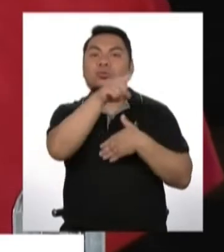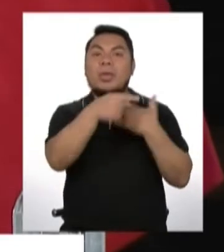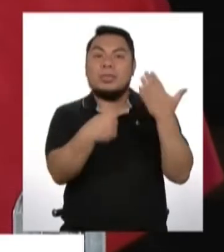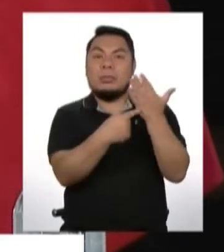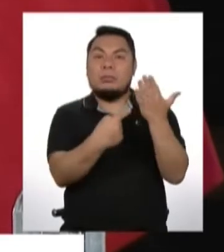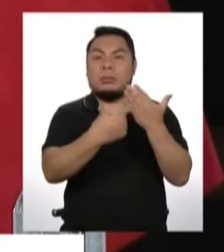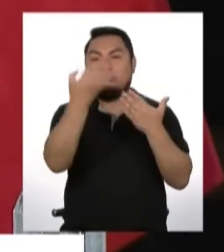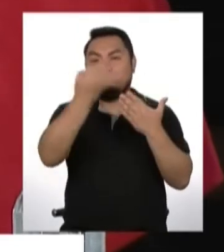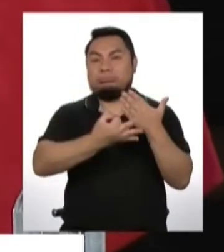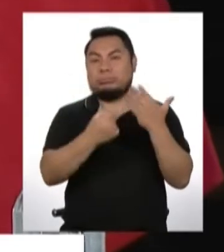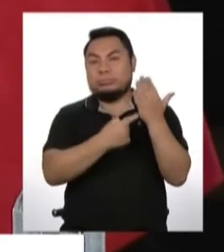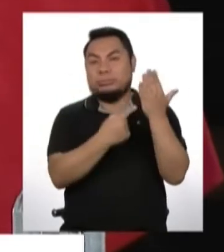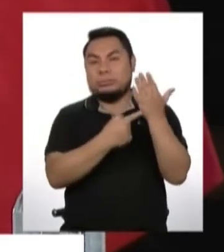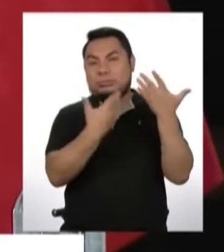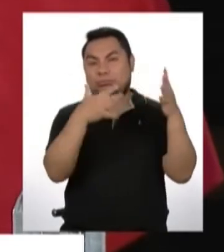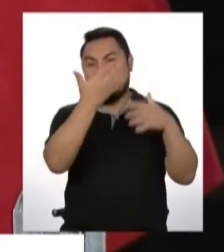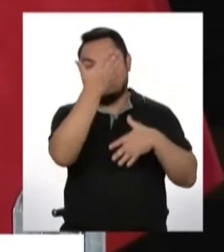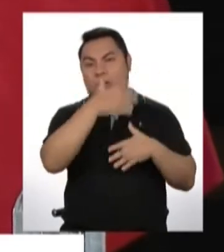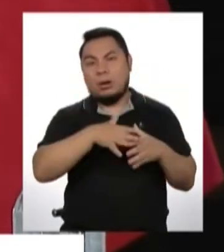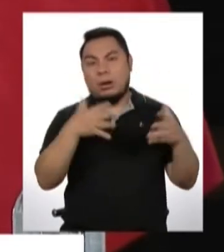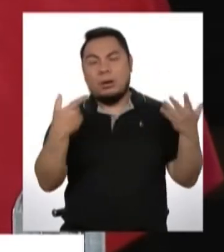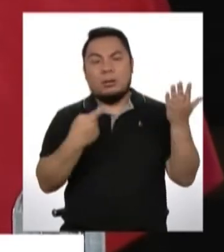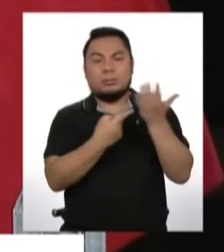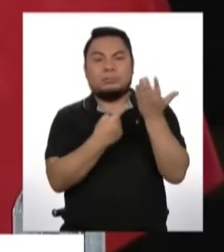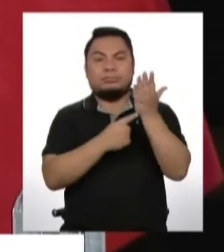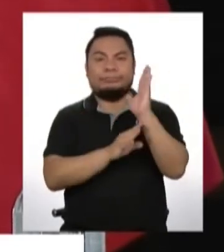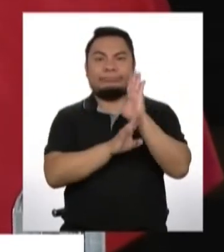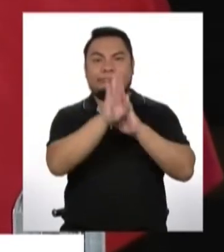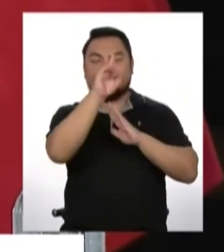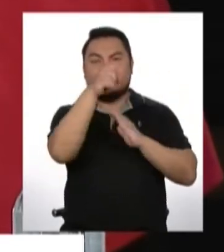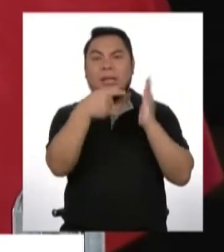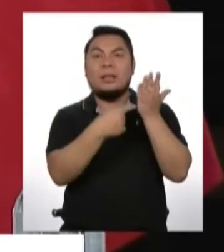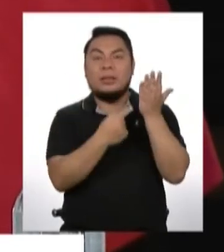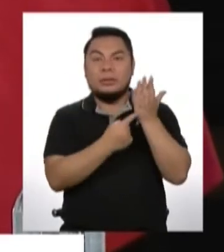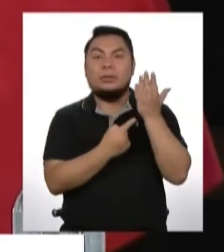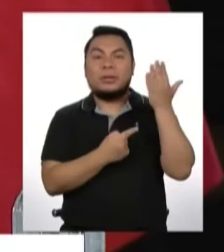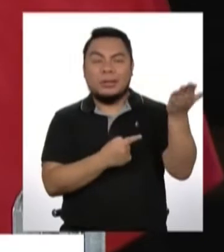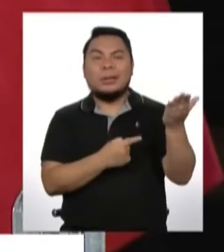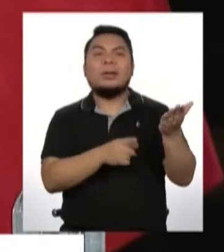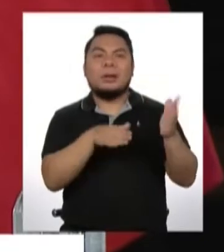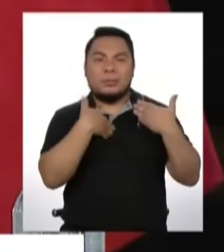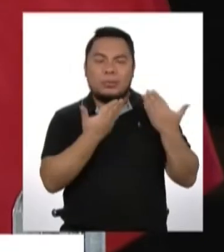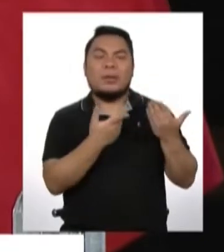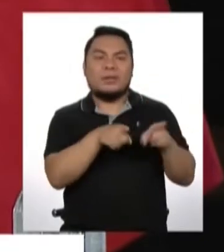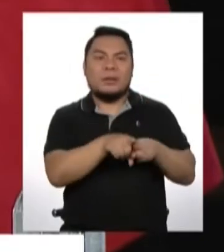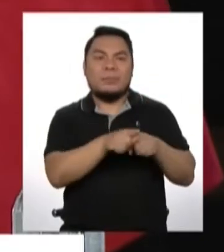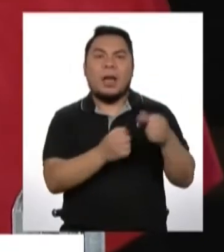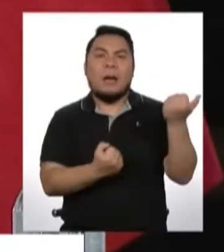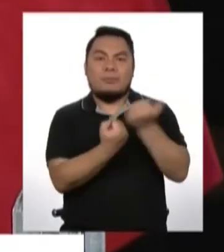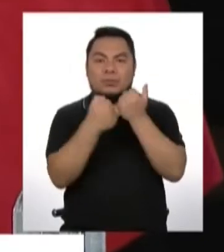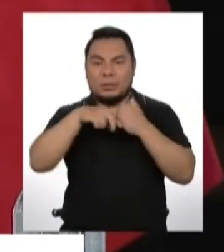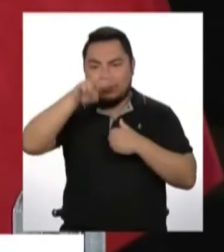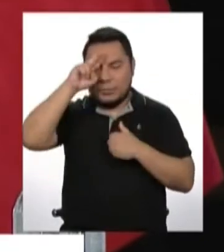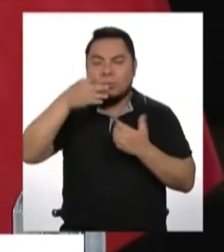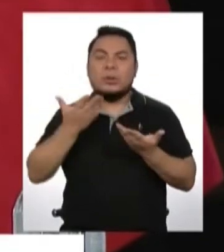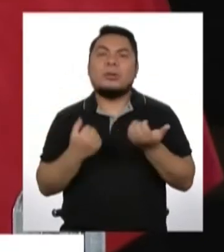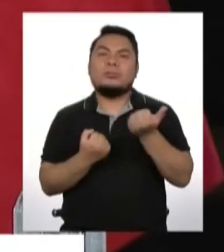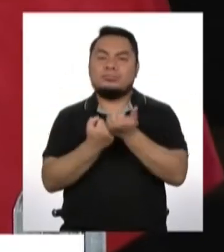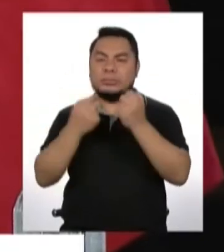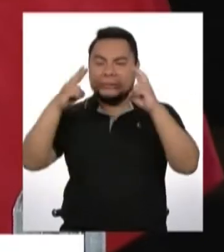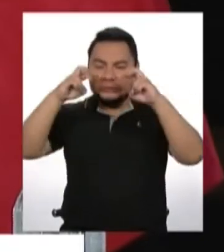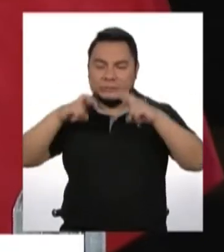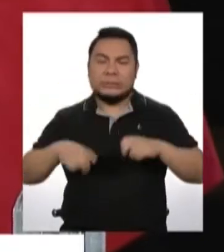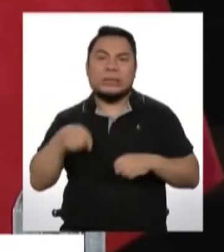¿no? Ellos tienen propio desarrollo de tecnología para poder afrontar desde el punto de vista científico